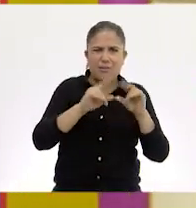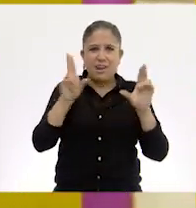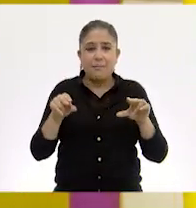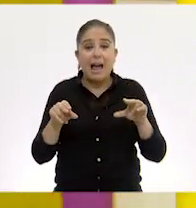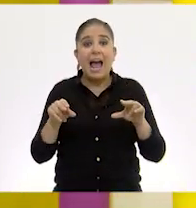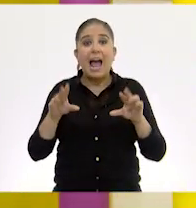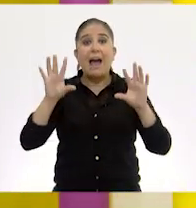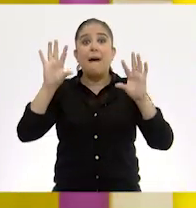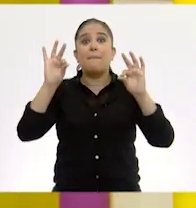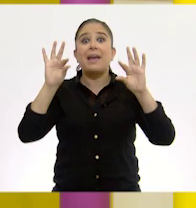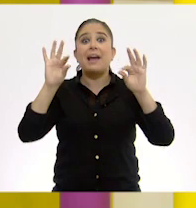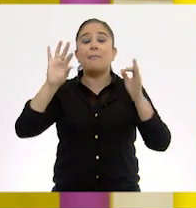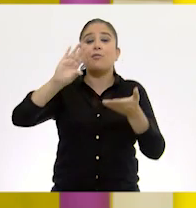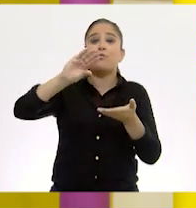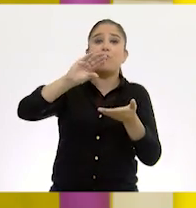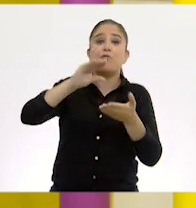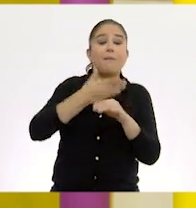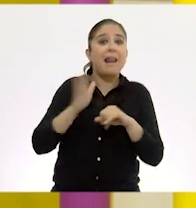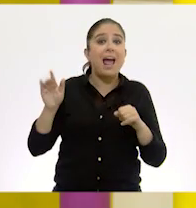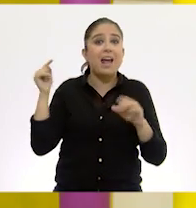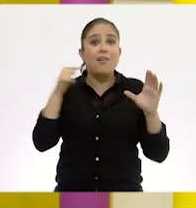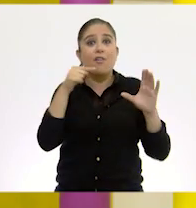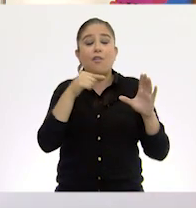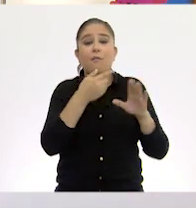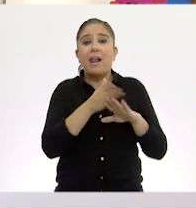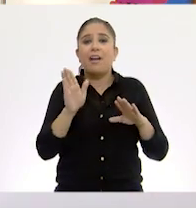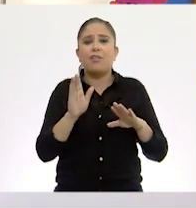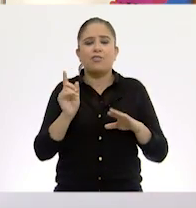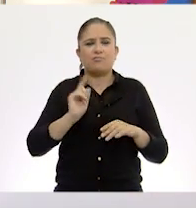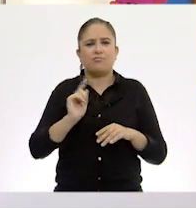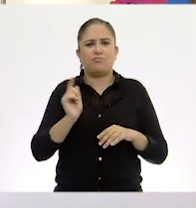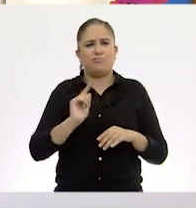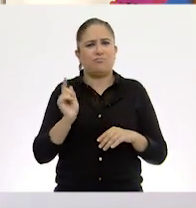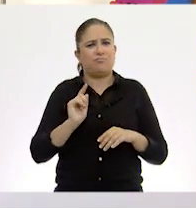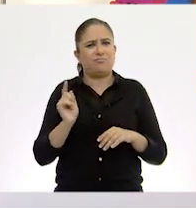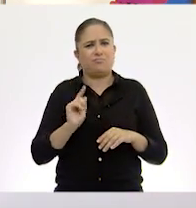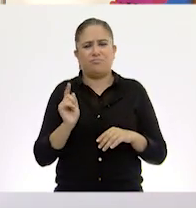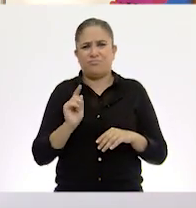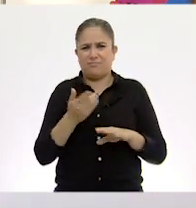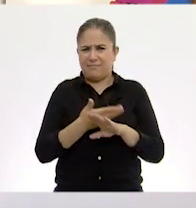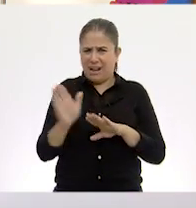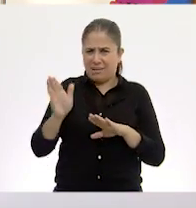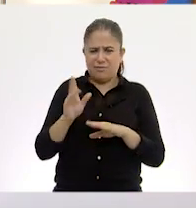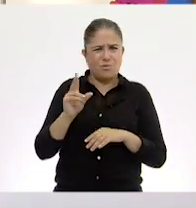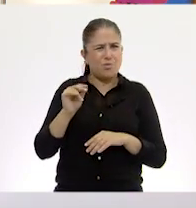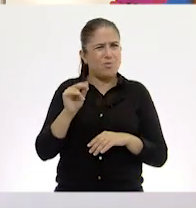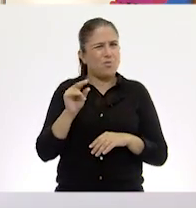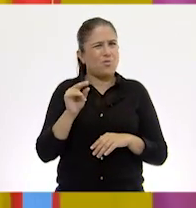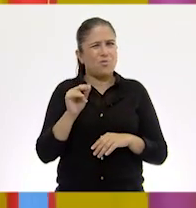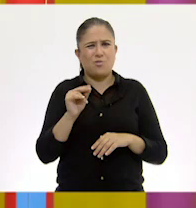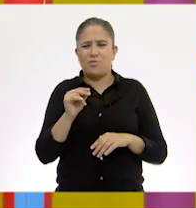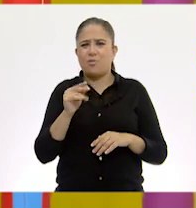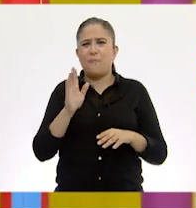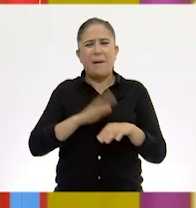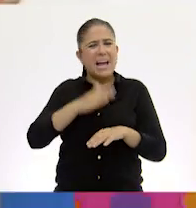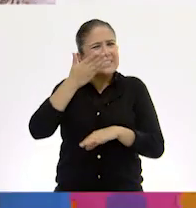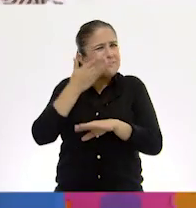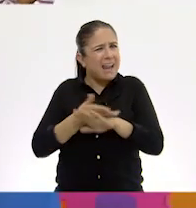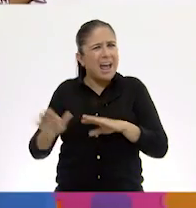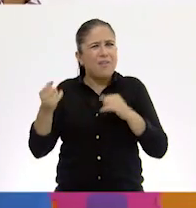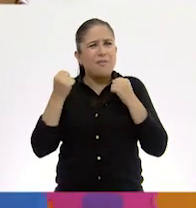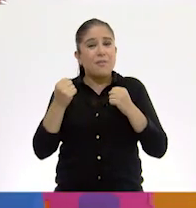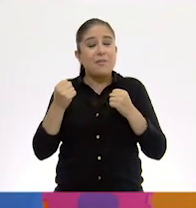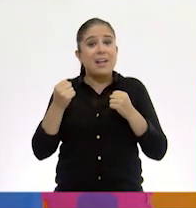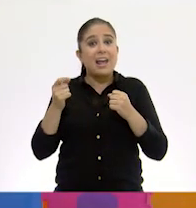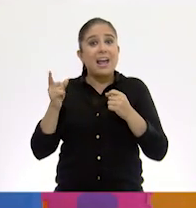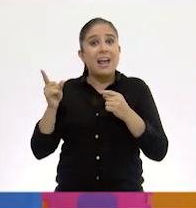¡Ay! ¡El pegamento es blanco! ¿No? Sí, pero... ¿O los vasos son blancos? Blancos. Pero no, eso es no... Tenemos algo muy blanco, muy blanco, muy